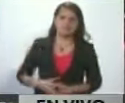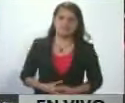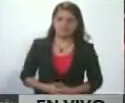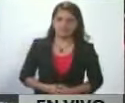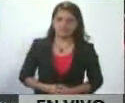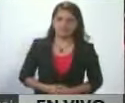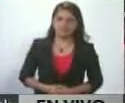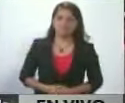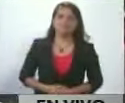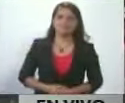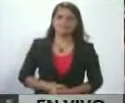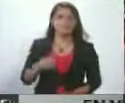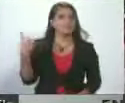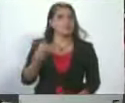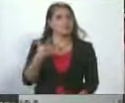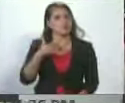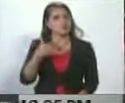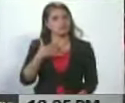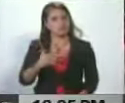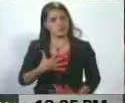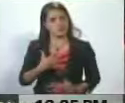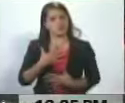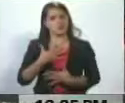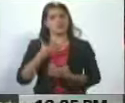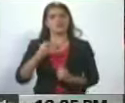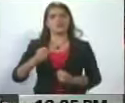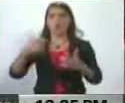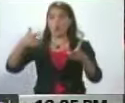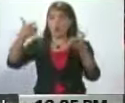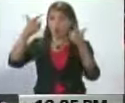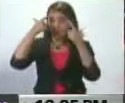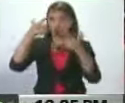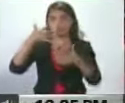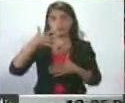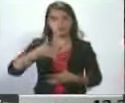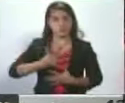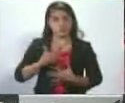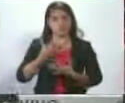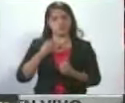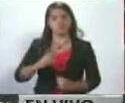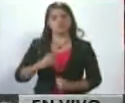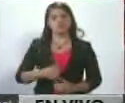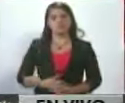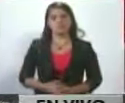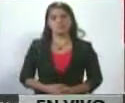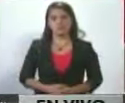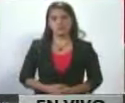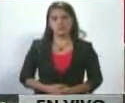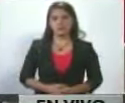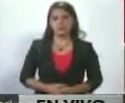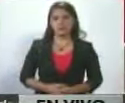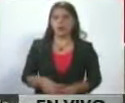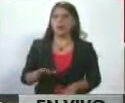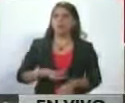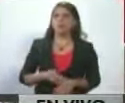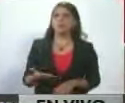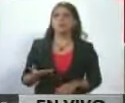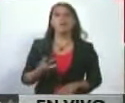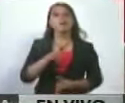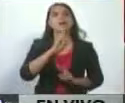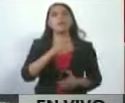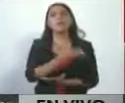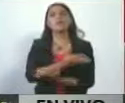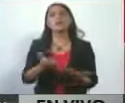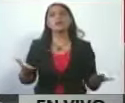Nos sentimos orgullosos, ¿saben? Porque no tenemos ningún motivo para no salir a darle la cara a un